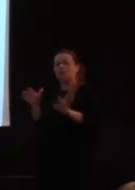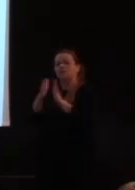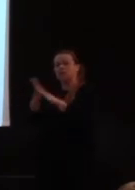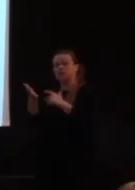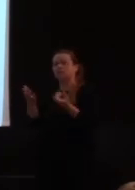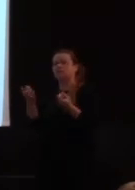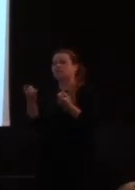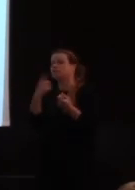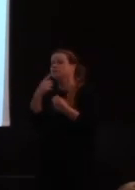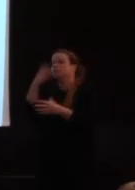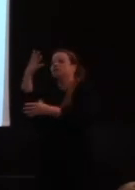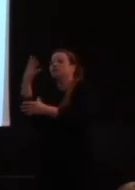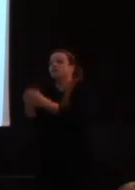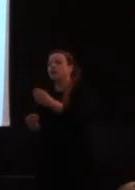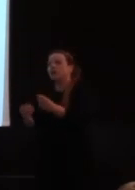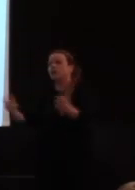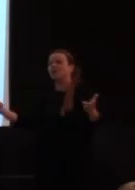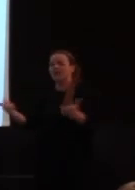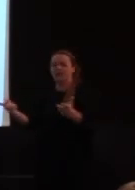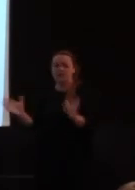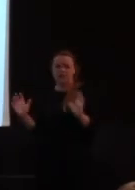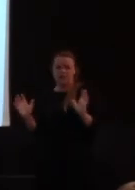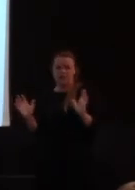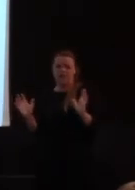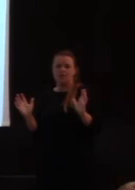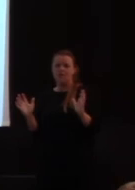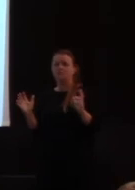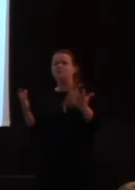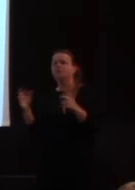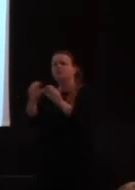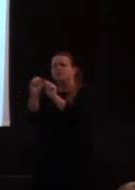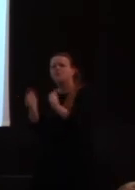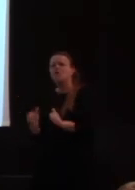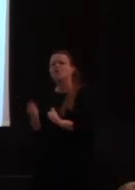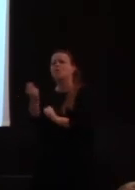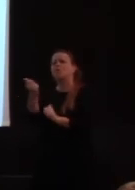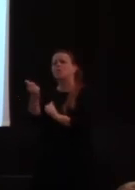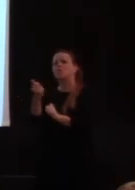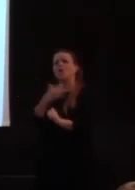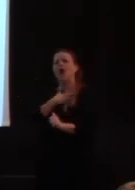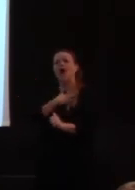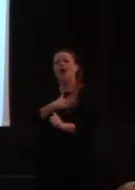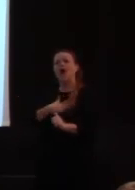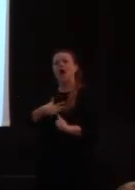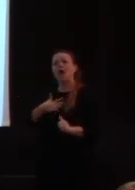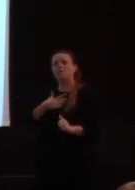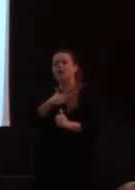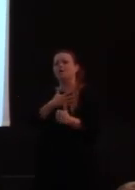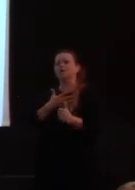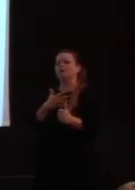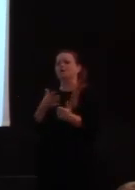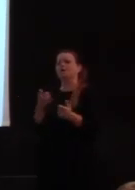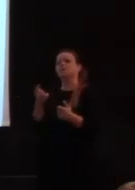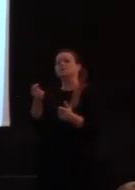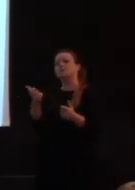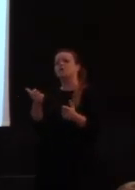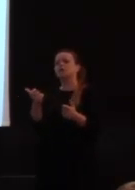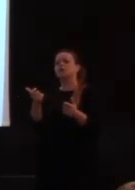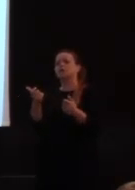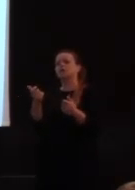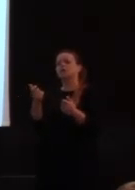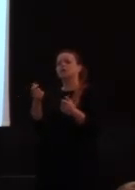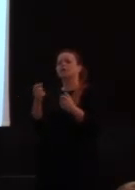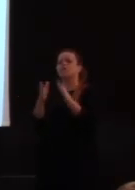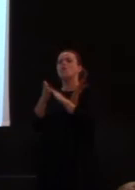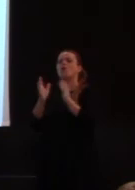que aquello era un error gravísimo, ¿no? Por tanto, buscar estas formas un poco más amables de poner en evidencia, en lugar de poner